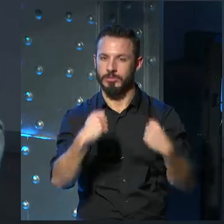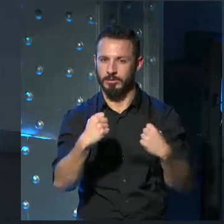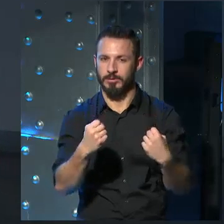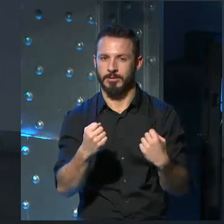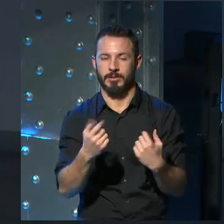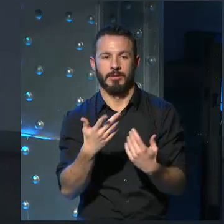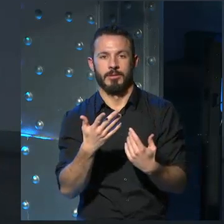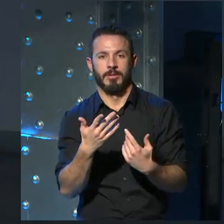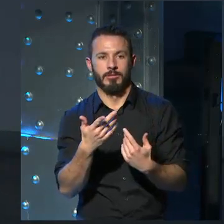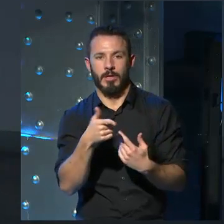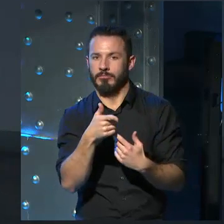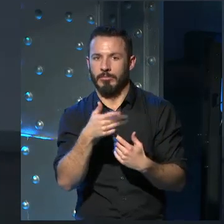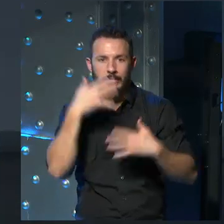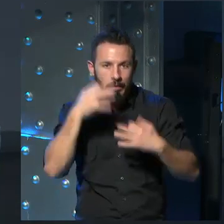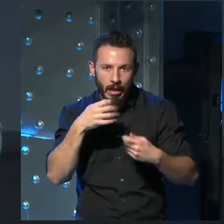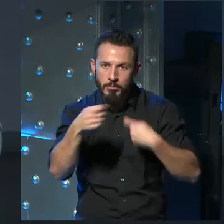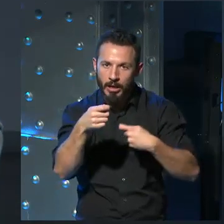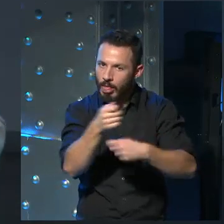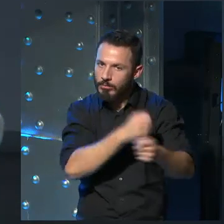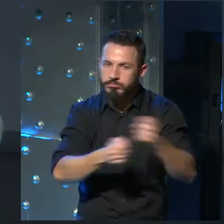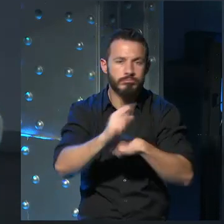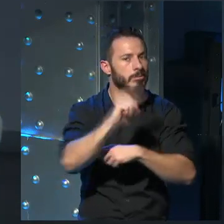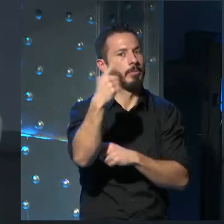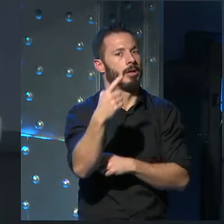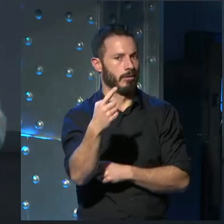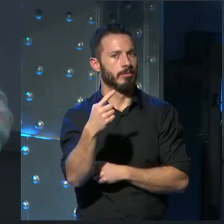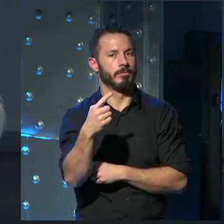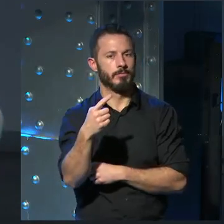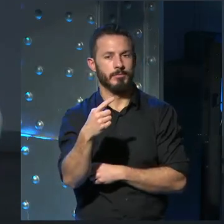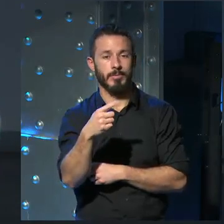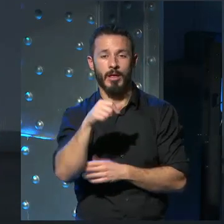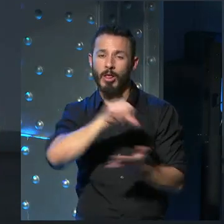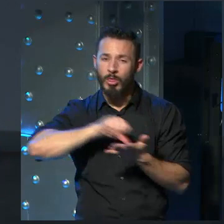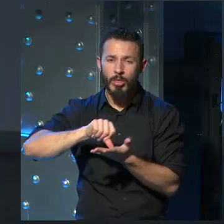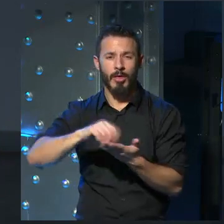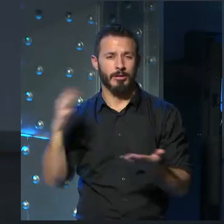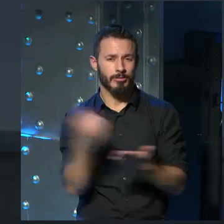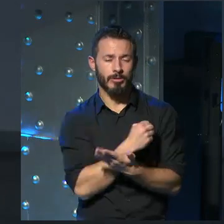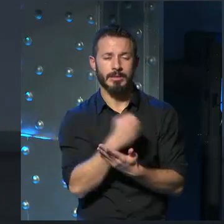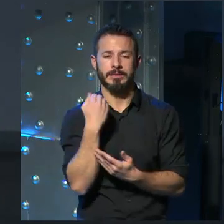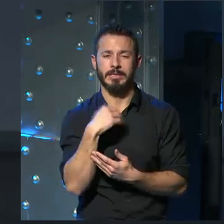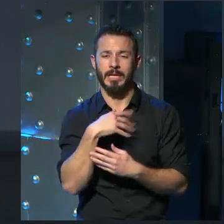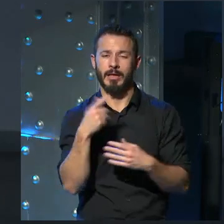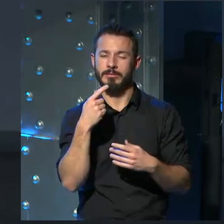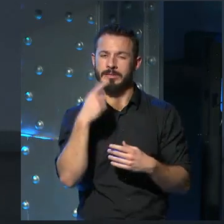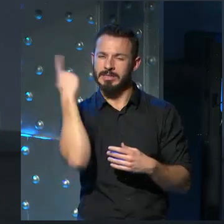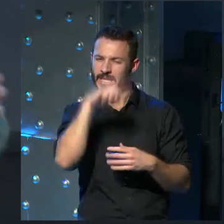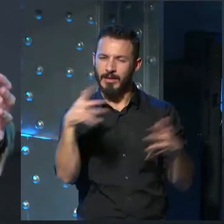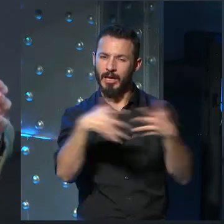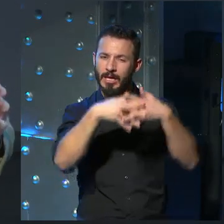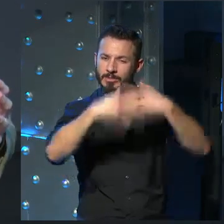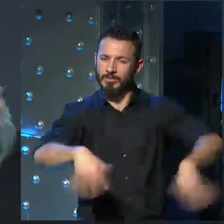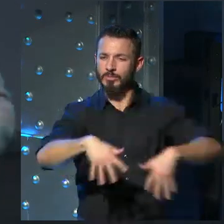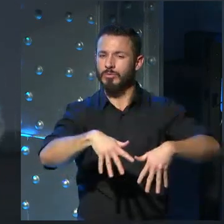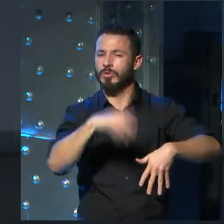infraestructura que realmente son pioneros en el mercado. Todas empiezan a entender que además de estas infraestructuras hace falta tener plataformas